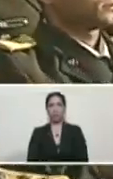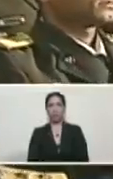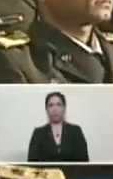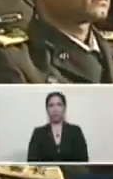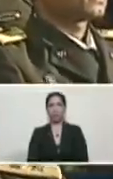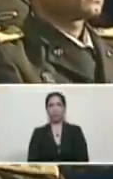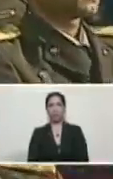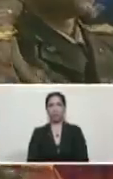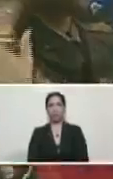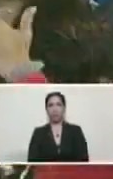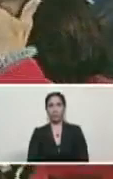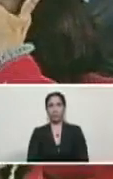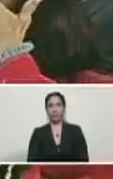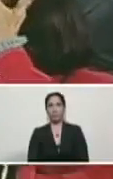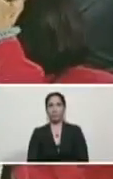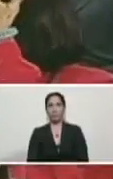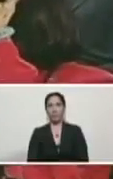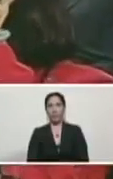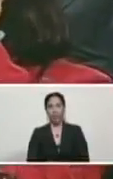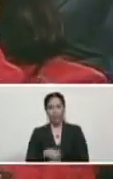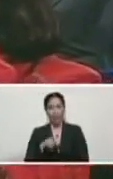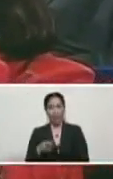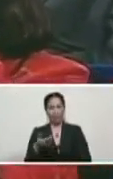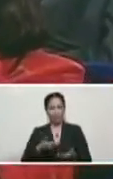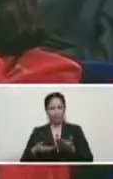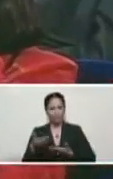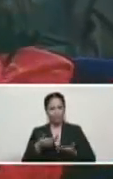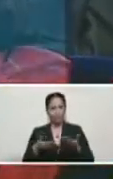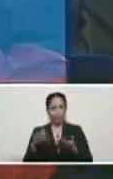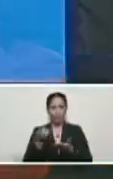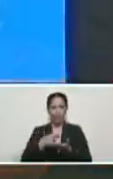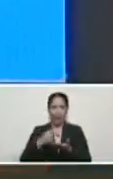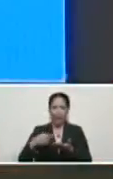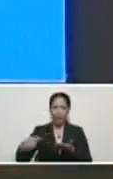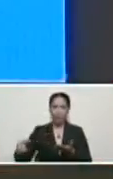Y de ese intercambio de cartas